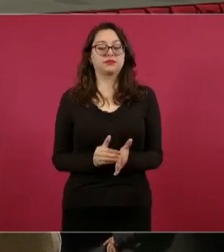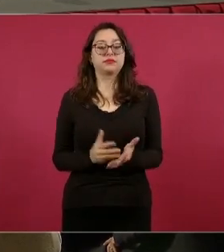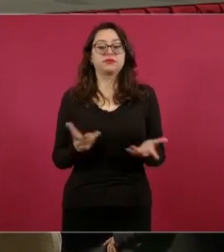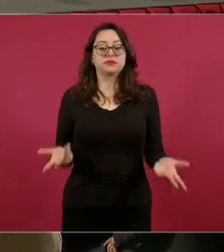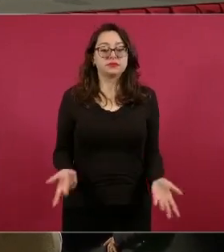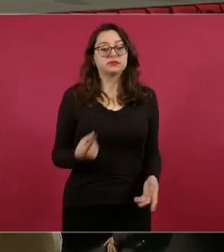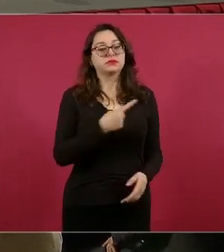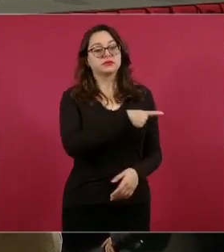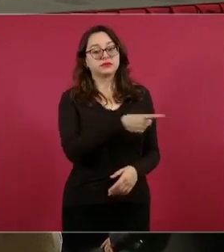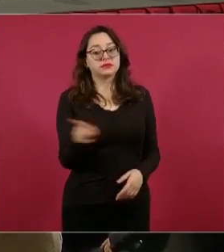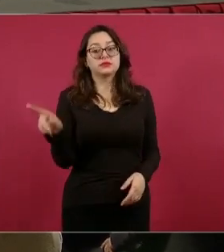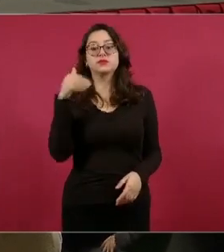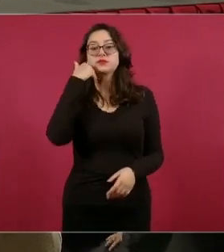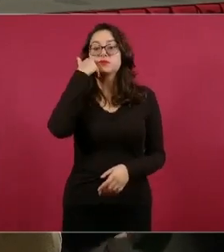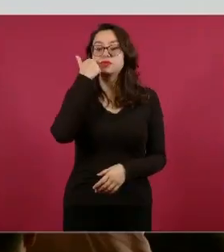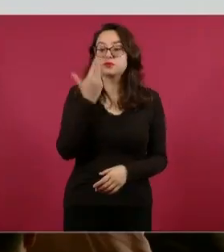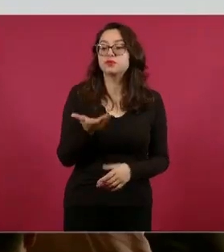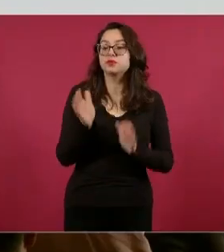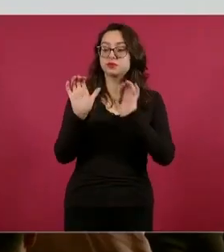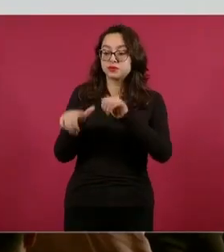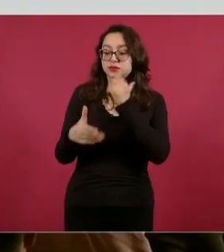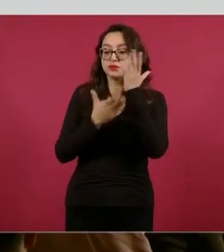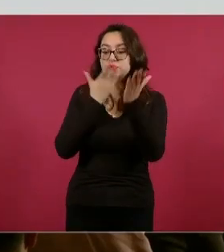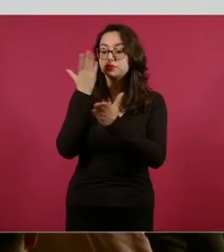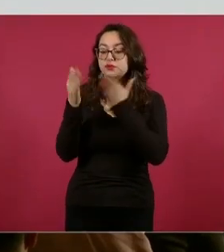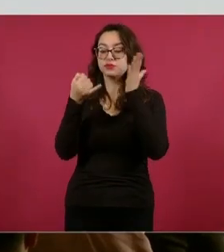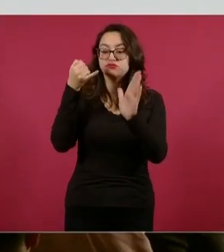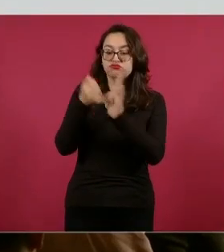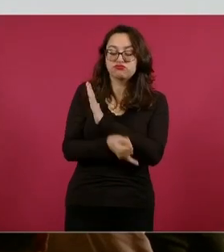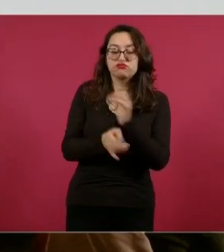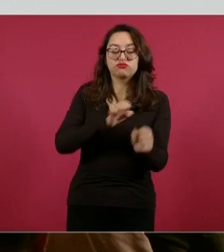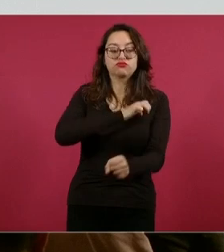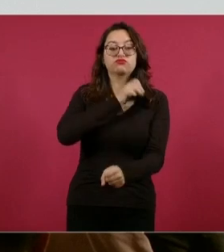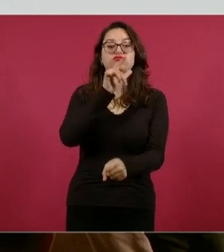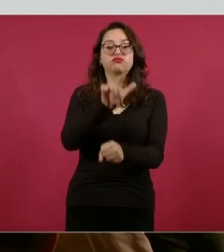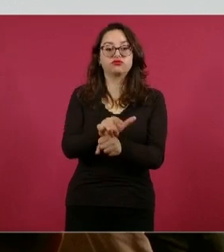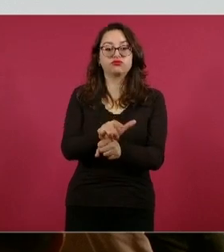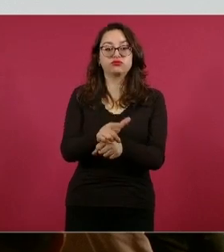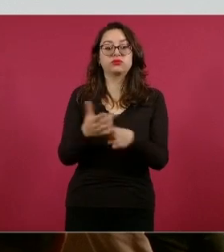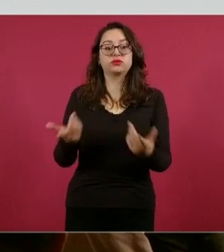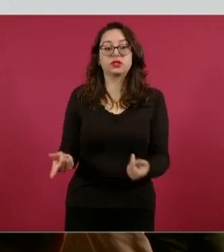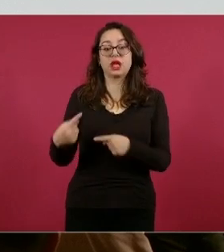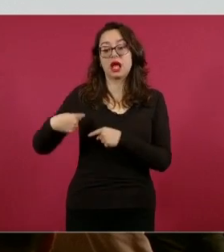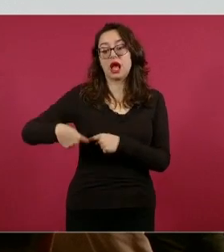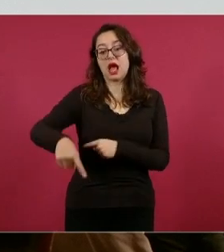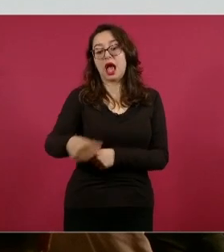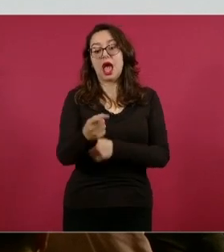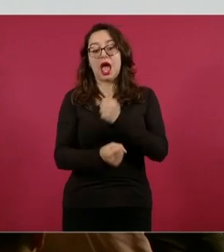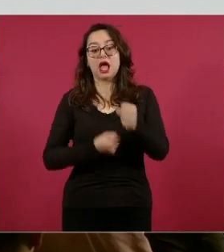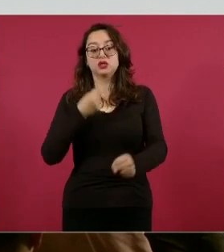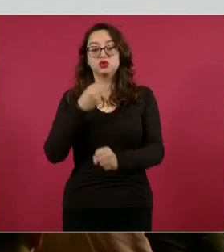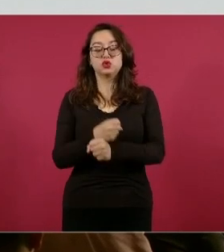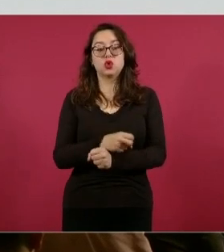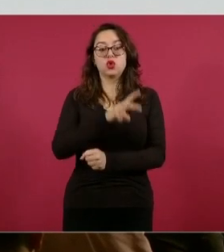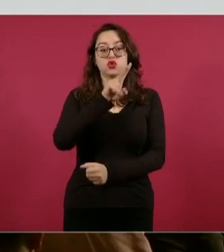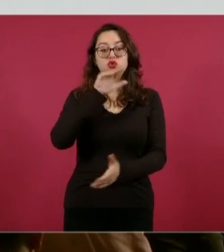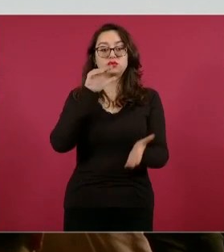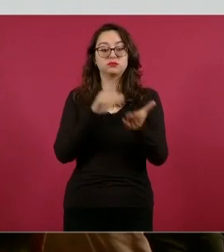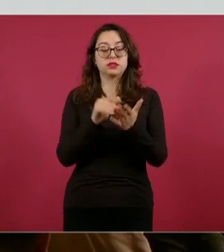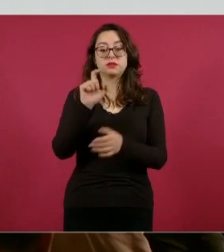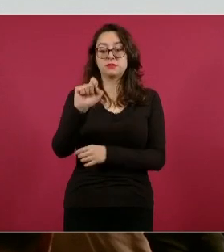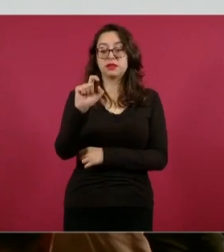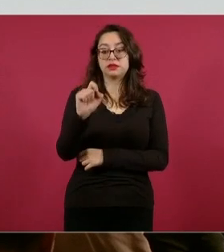que quieran, los médicos generales que quieran hacer una especialidad. Y en ese sentido, este año 2024 tendremos a